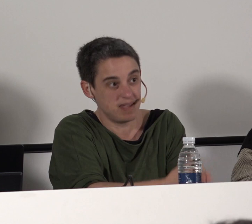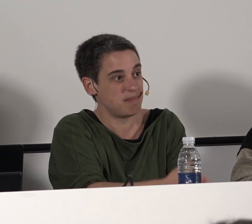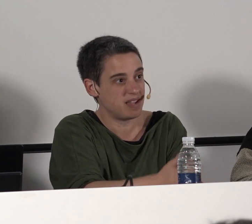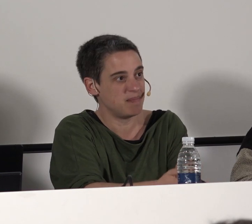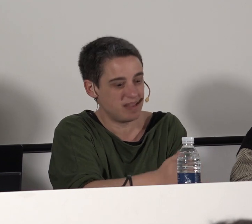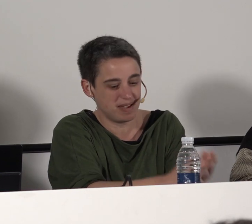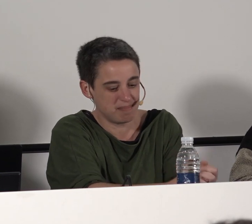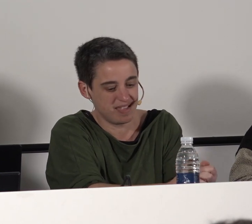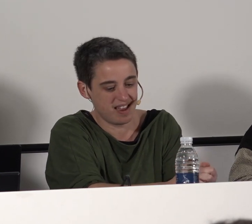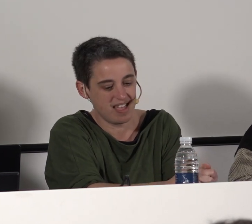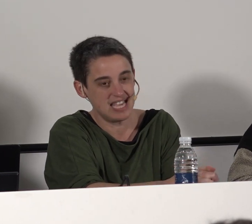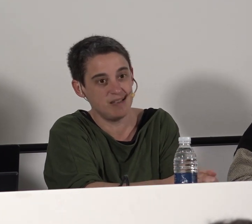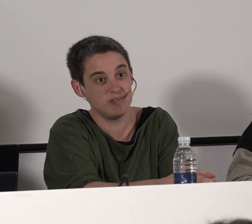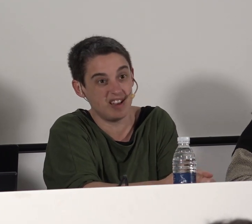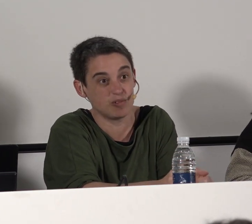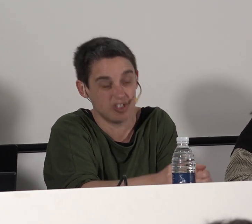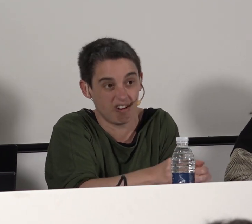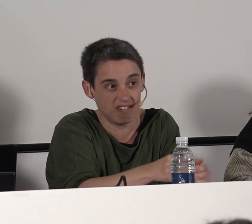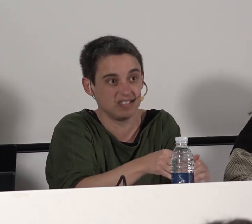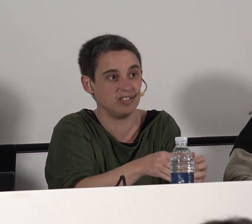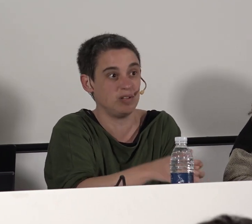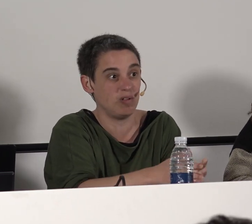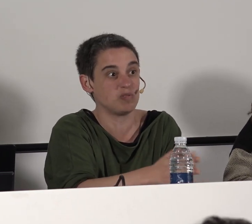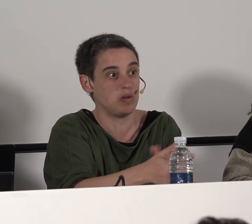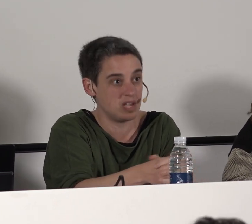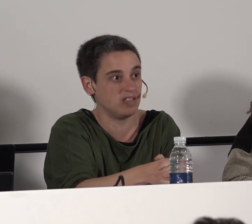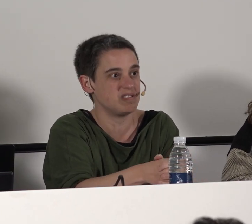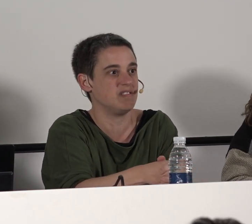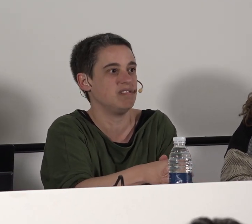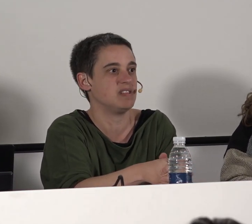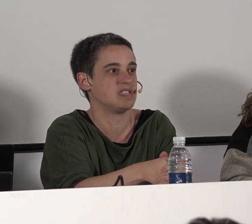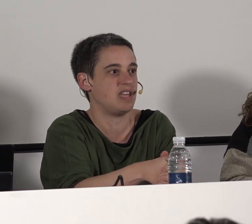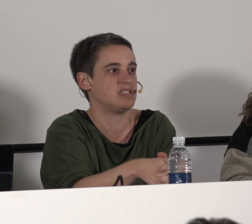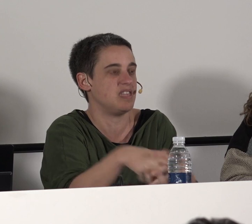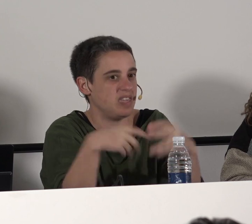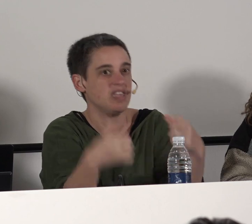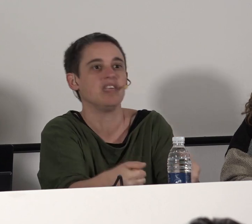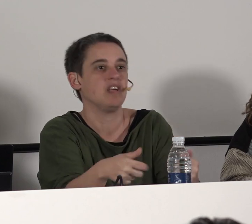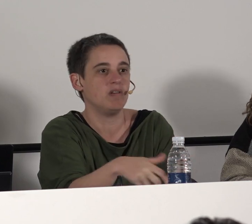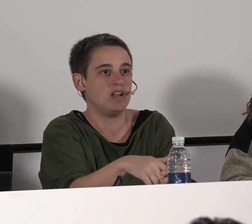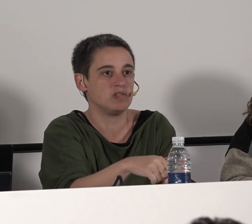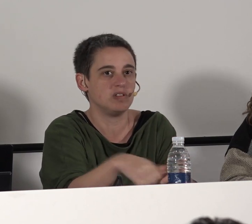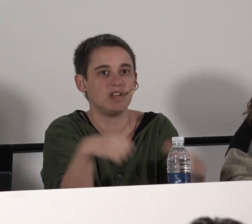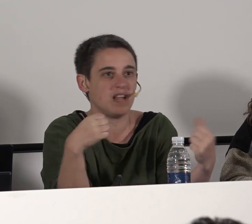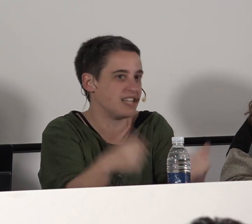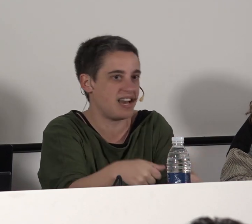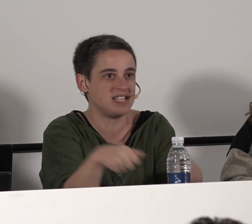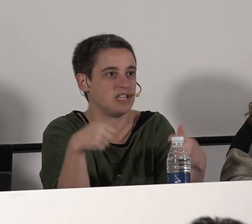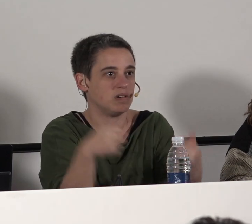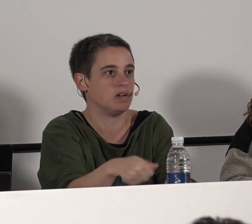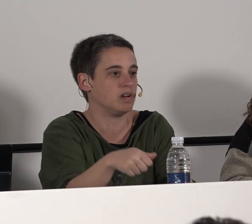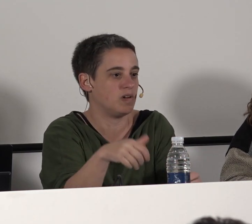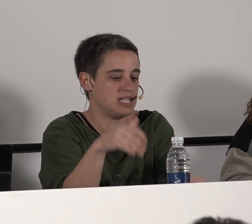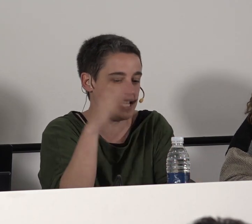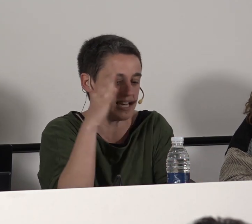Picar piedra, picar piedra, picar piedra, y mucha ilusión, sobre todo en los proyectos, ¿no? Que estáis allí con la ilusión y con las ganas